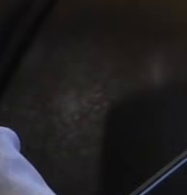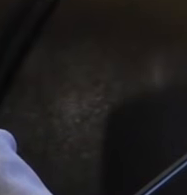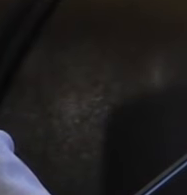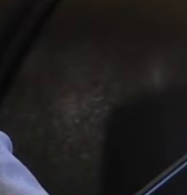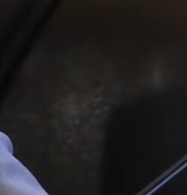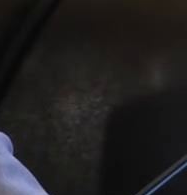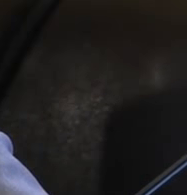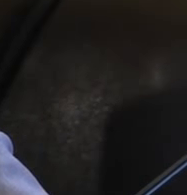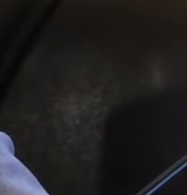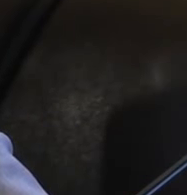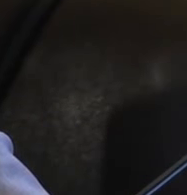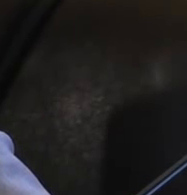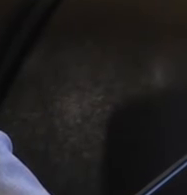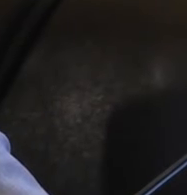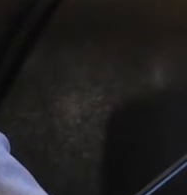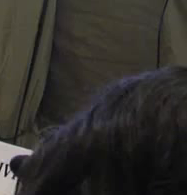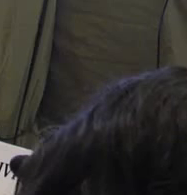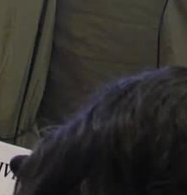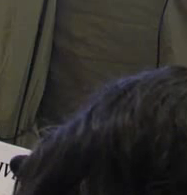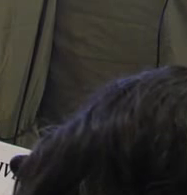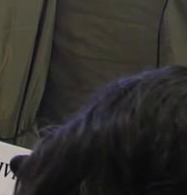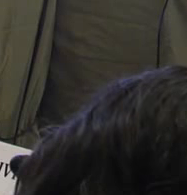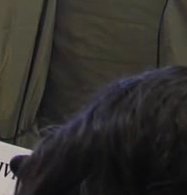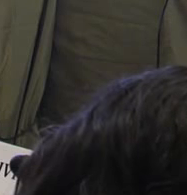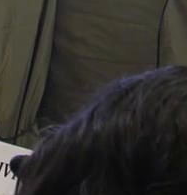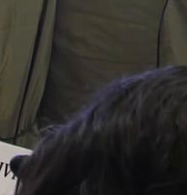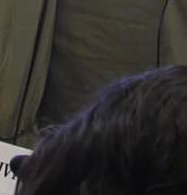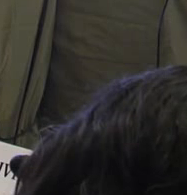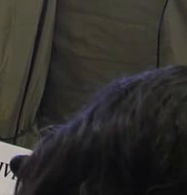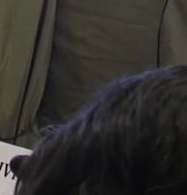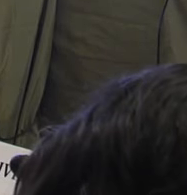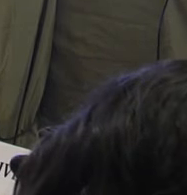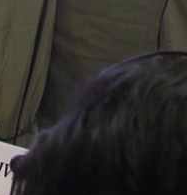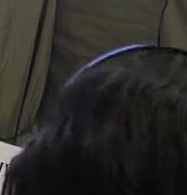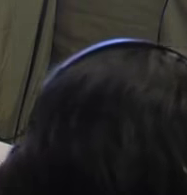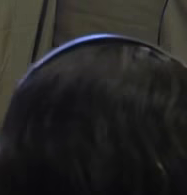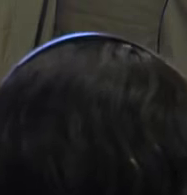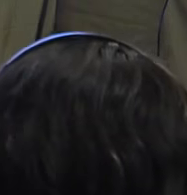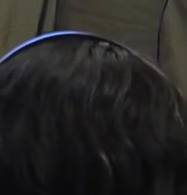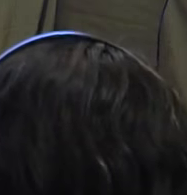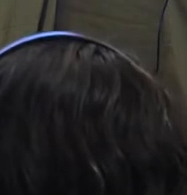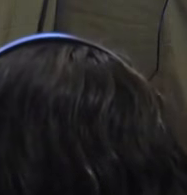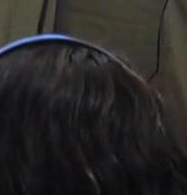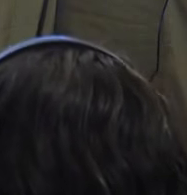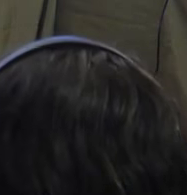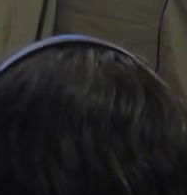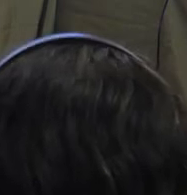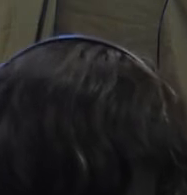tiempo, voy a levantar este cartelito y con esto los invito a que comiencen. Muchas gracias.